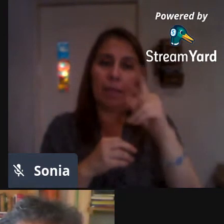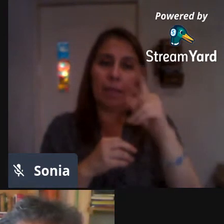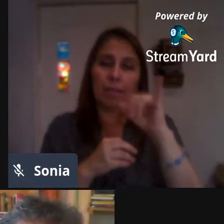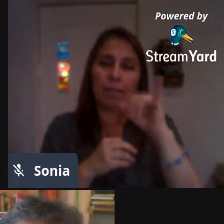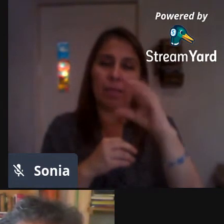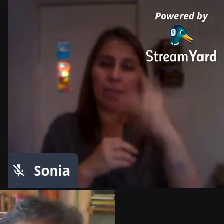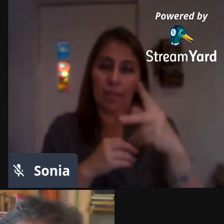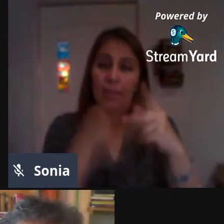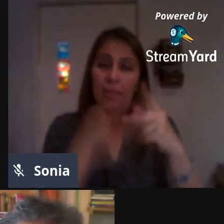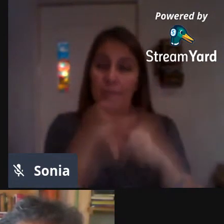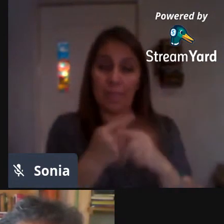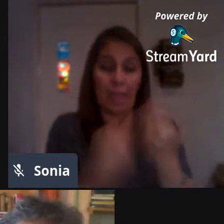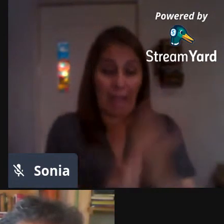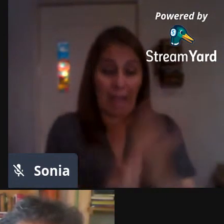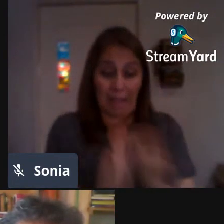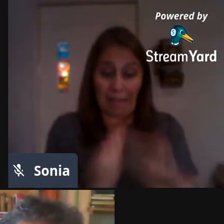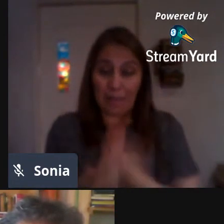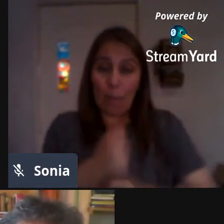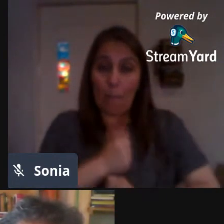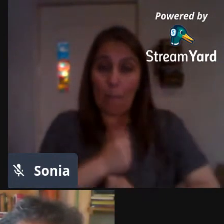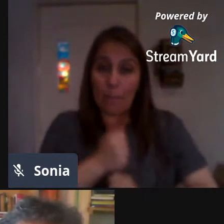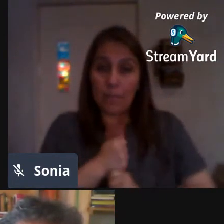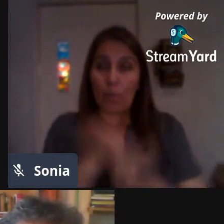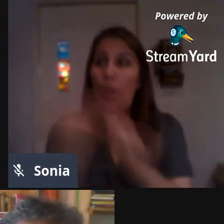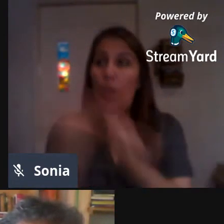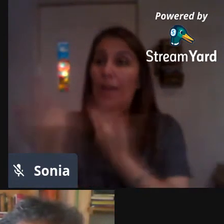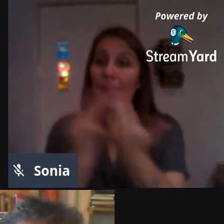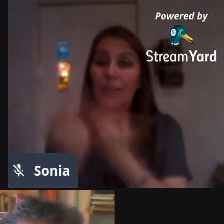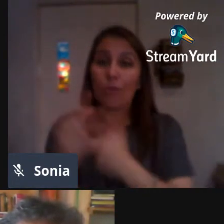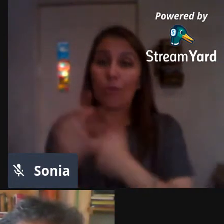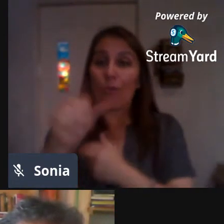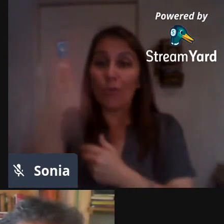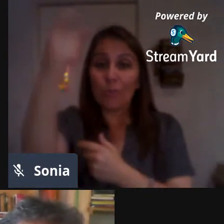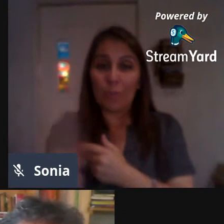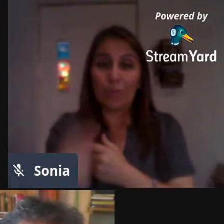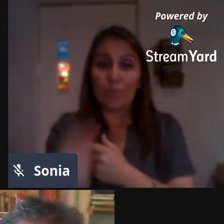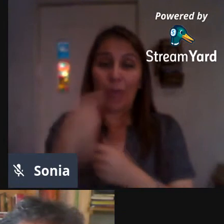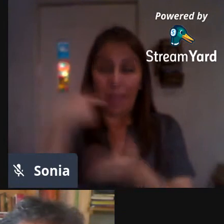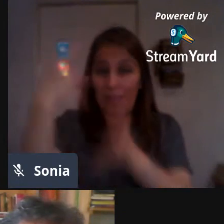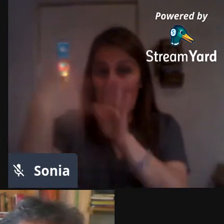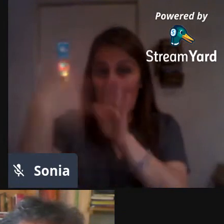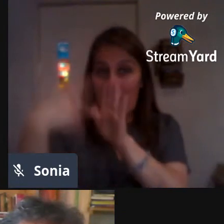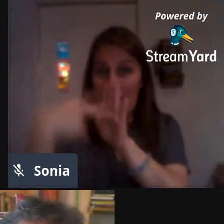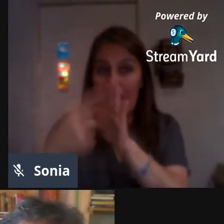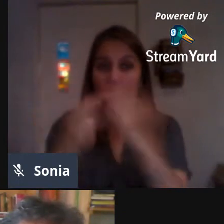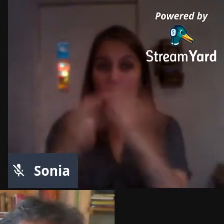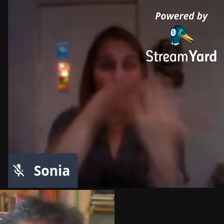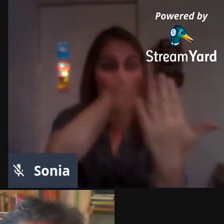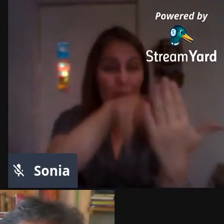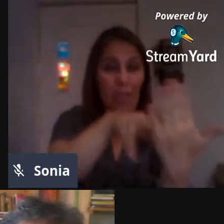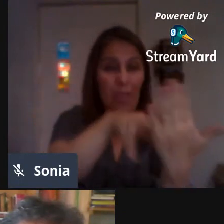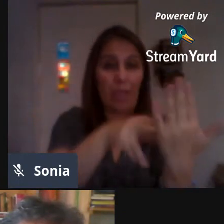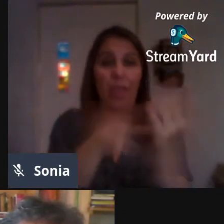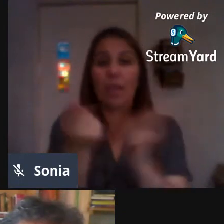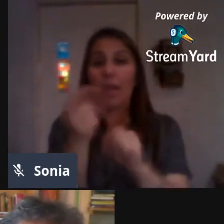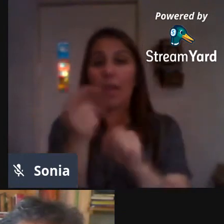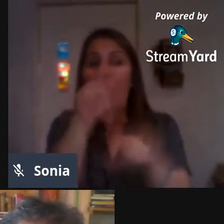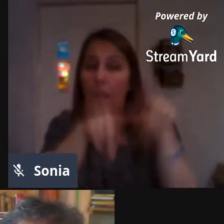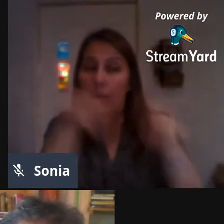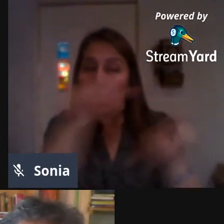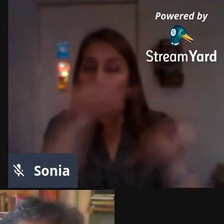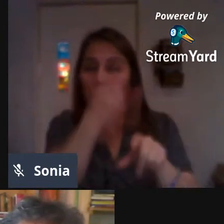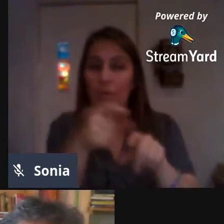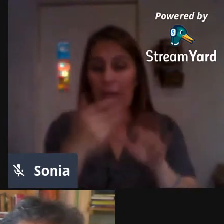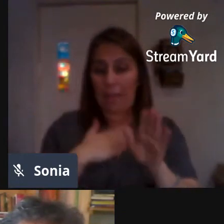la relación con un lector virtual o con un posible lector virtual alguien que nos vale cierto